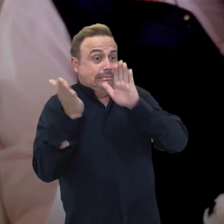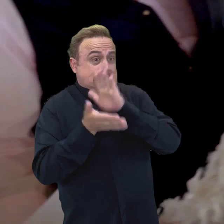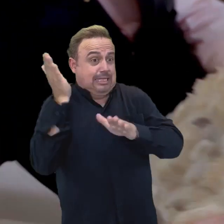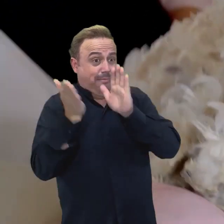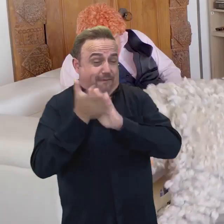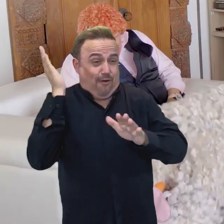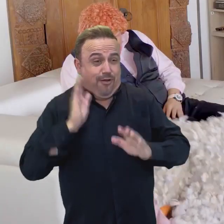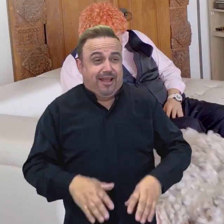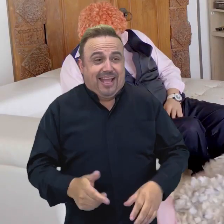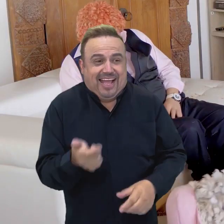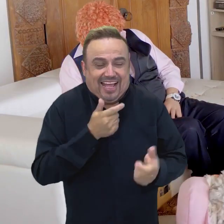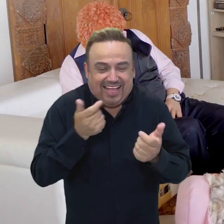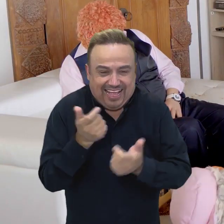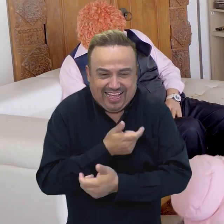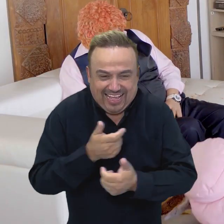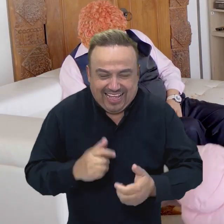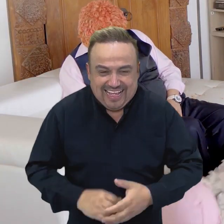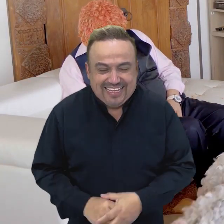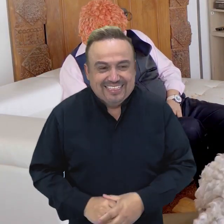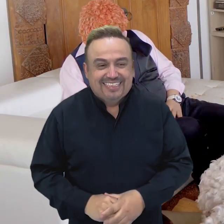voy